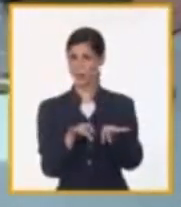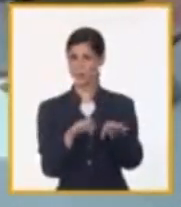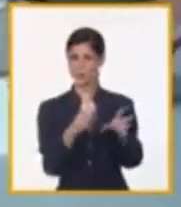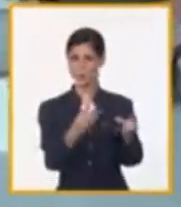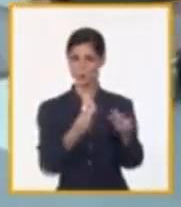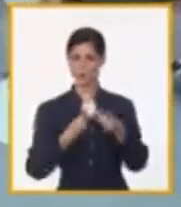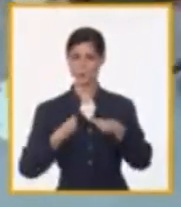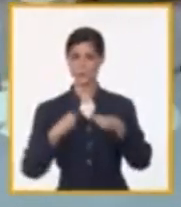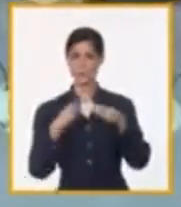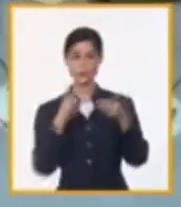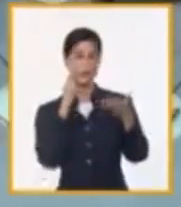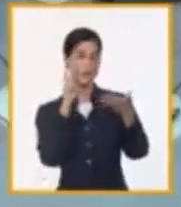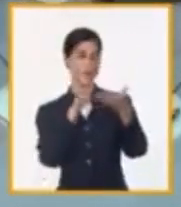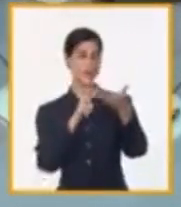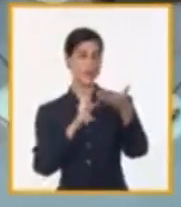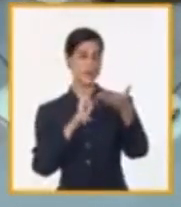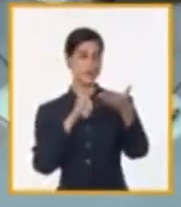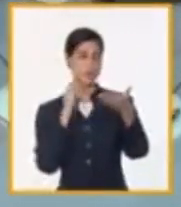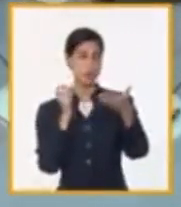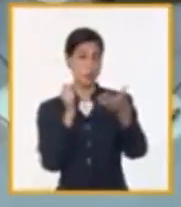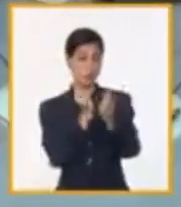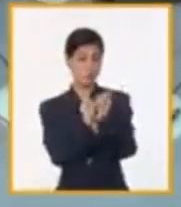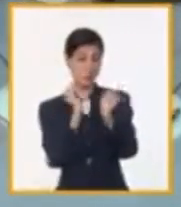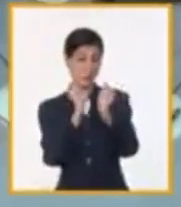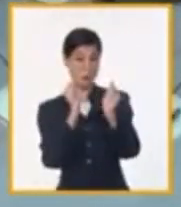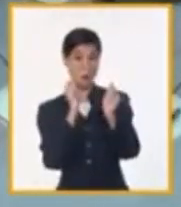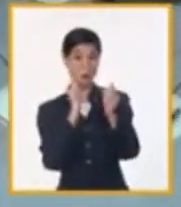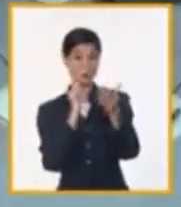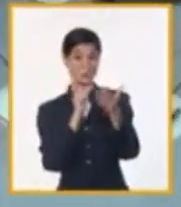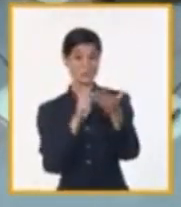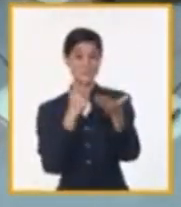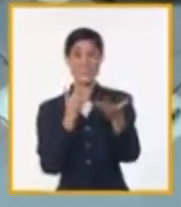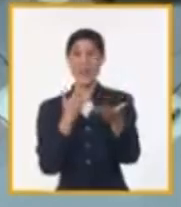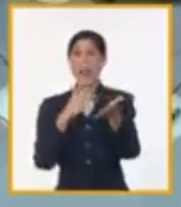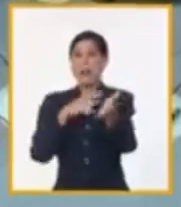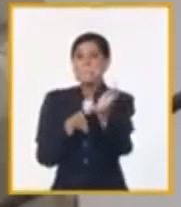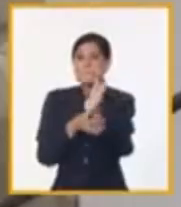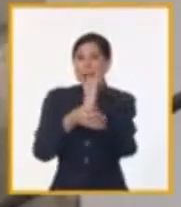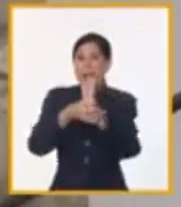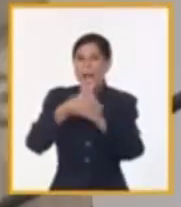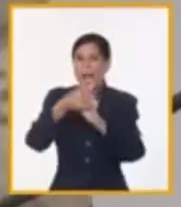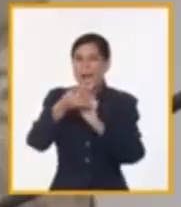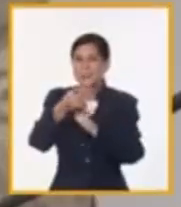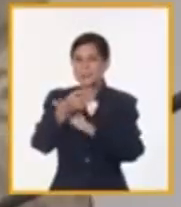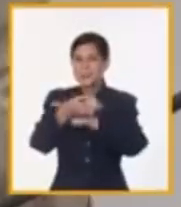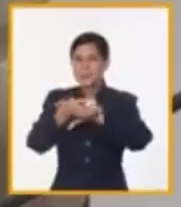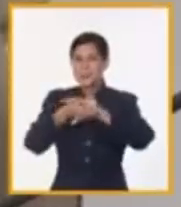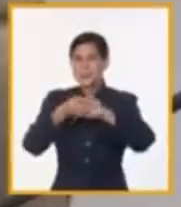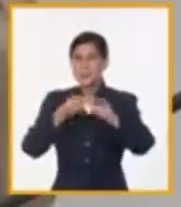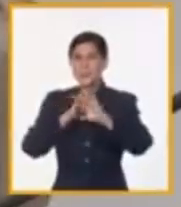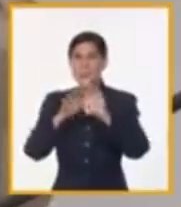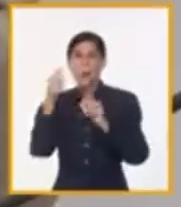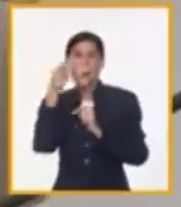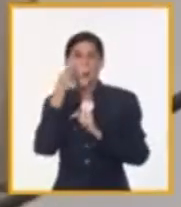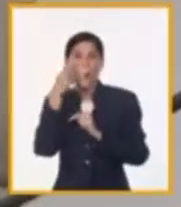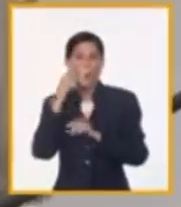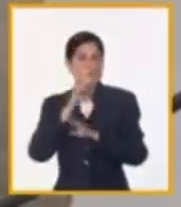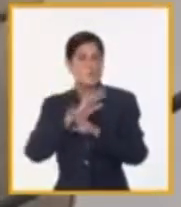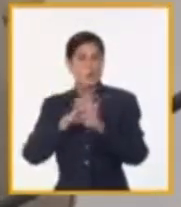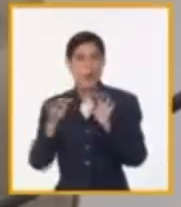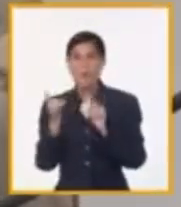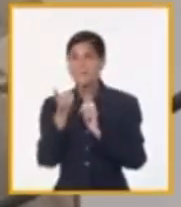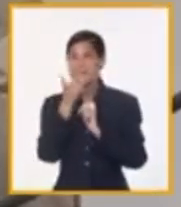tenía las manos todas así destrozadas había perdido un ojo la